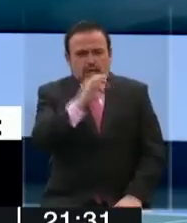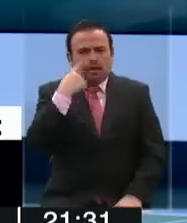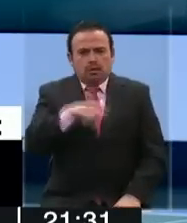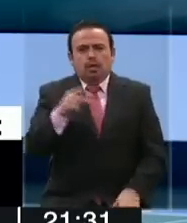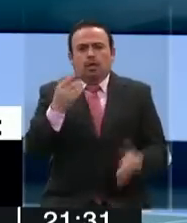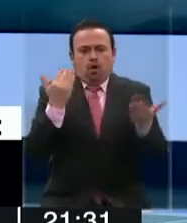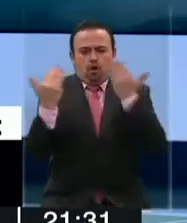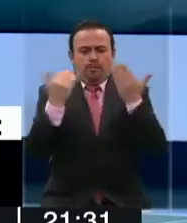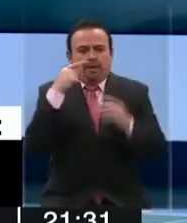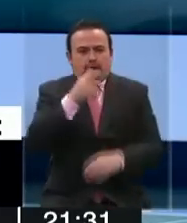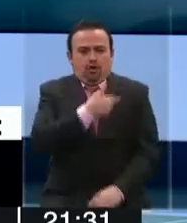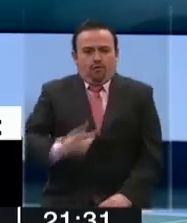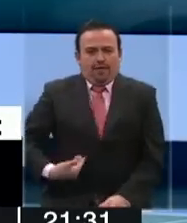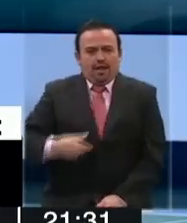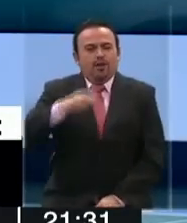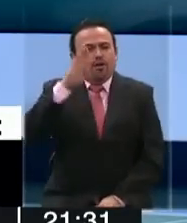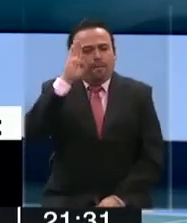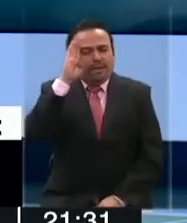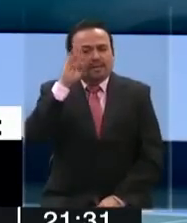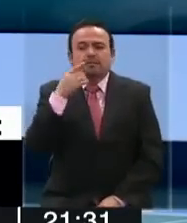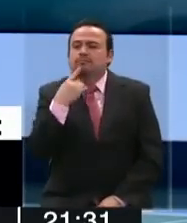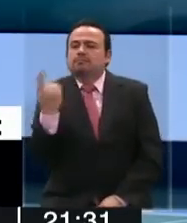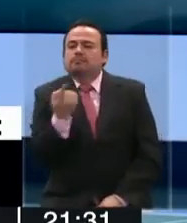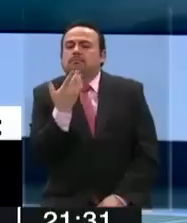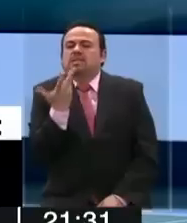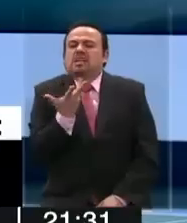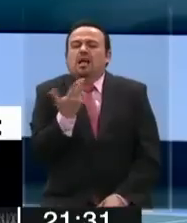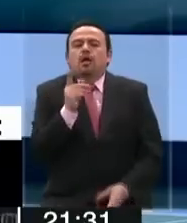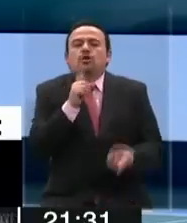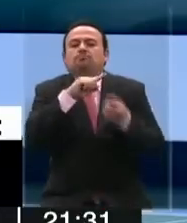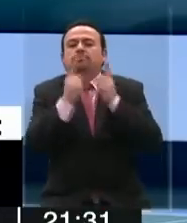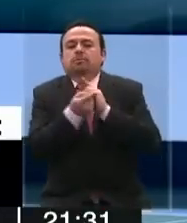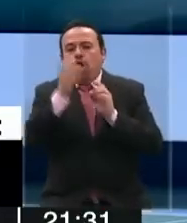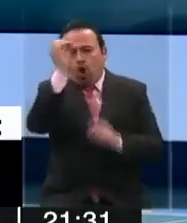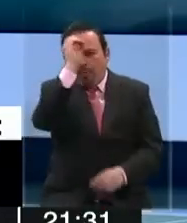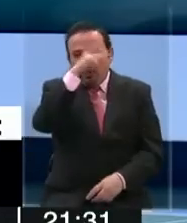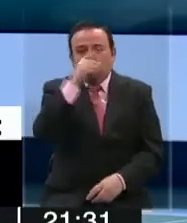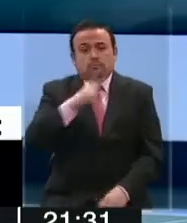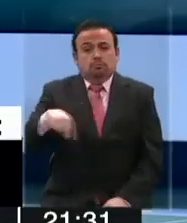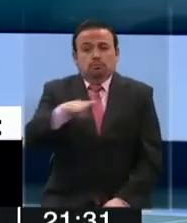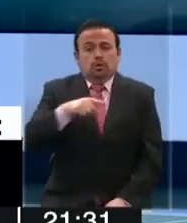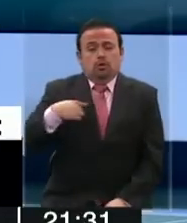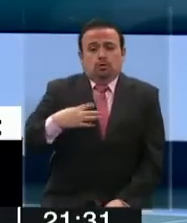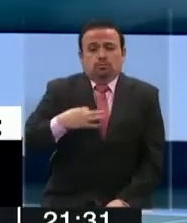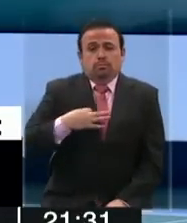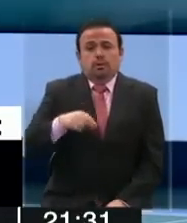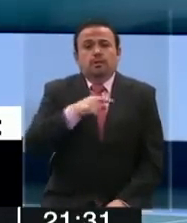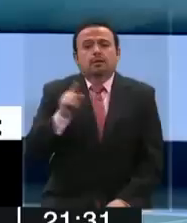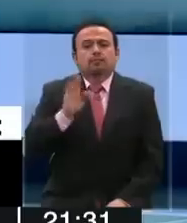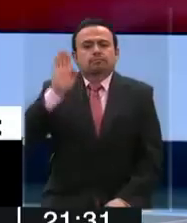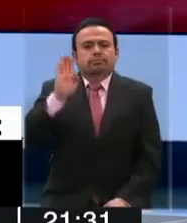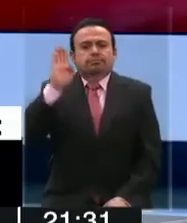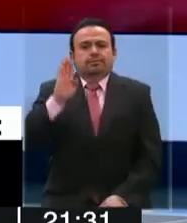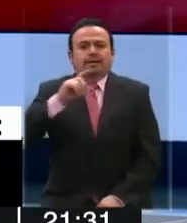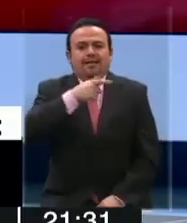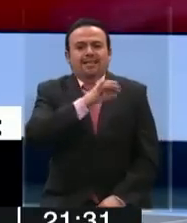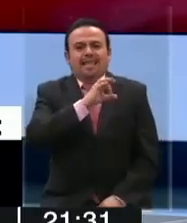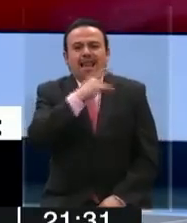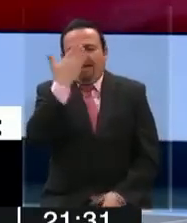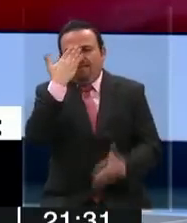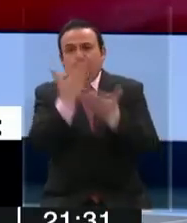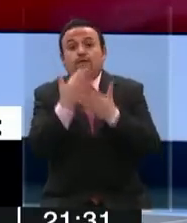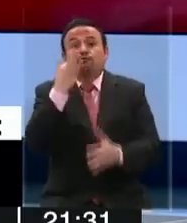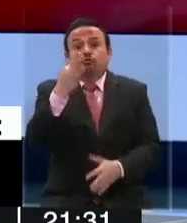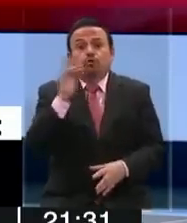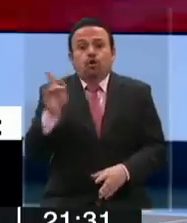Michel bachel qué cambiaría o qué debería recoger de esa opinión ciudadana la candidatura de Alejandro guill para enfrentar las próximas elecciones o